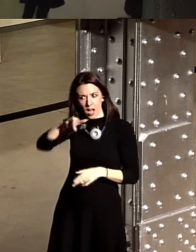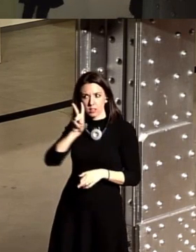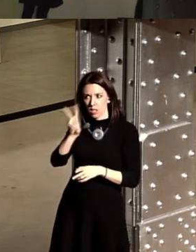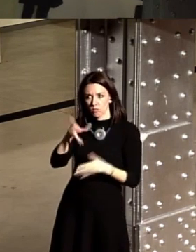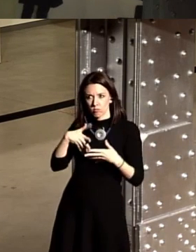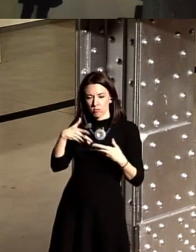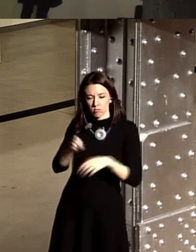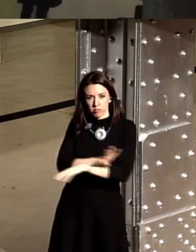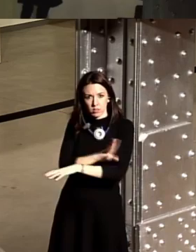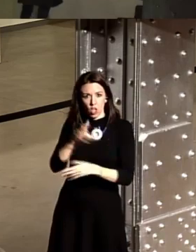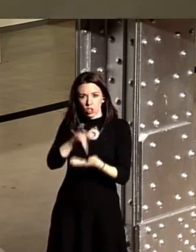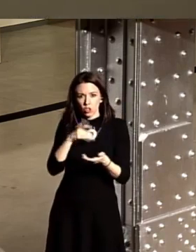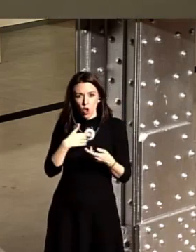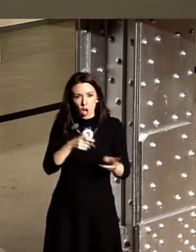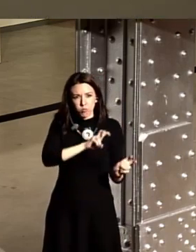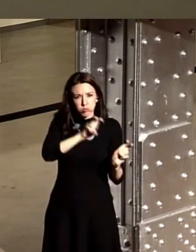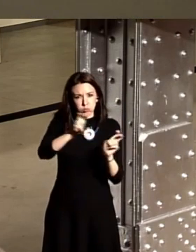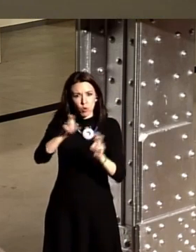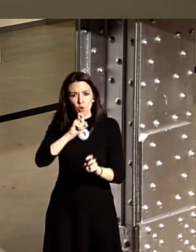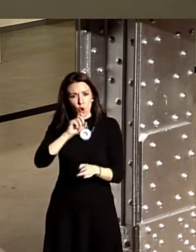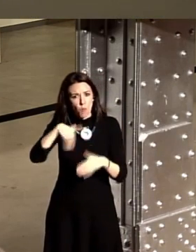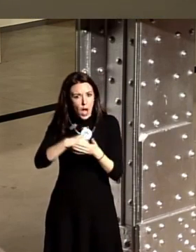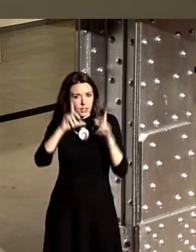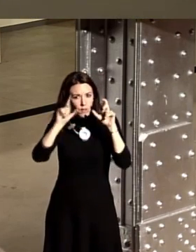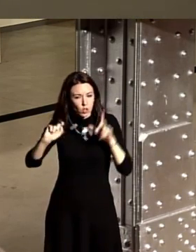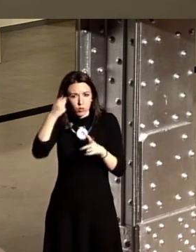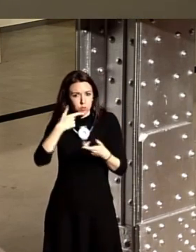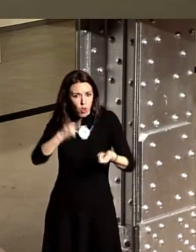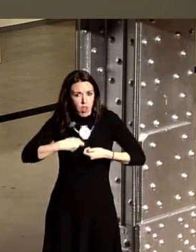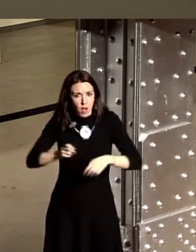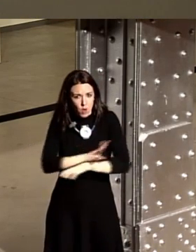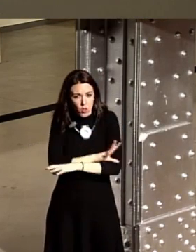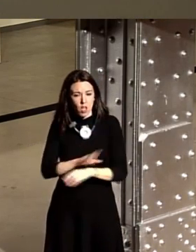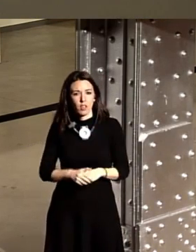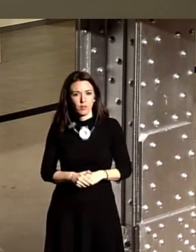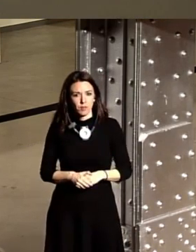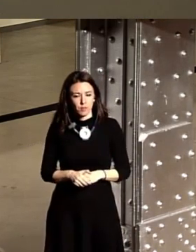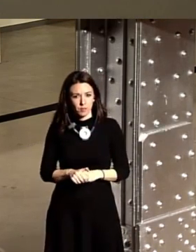recorriendo hasta llegar a conseguir estas fotos maravillosas que emocionan? Okay, so